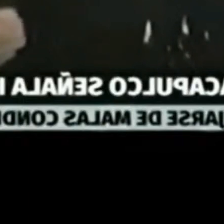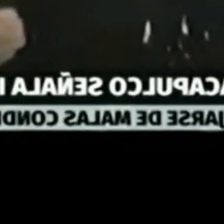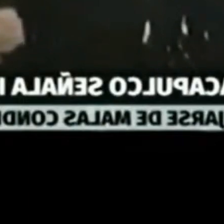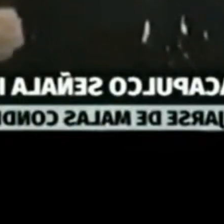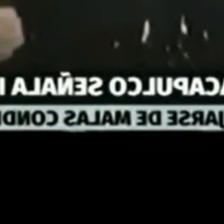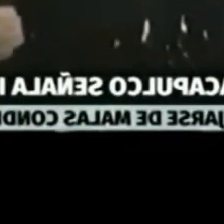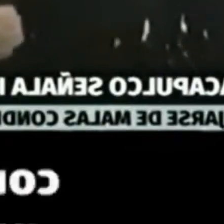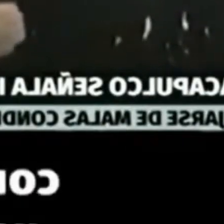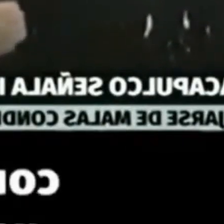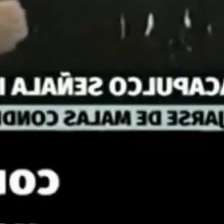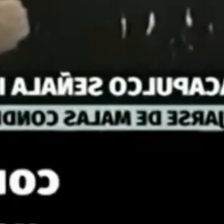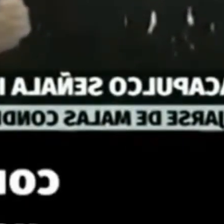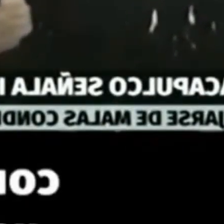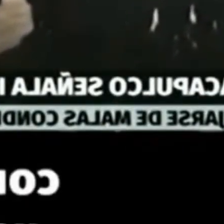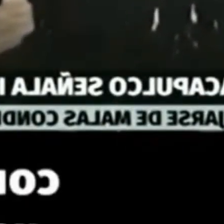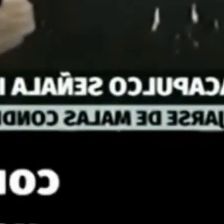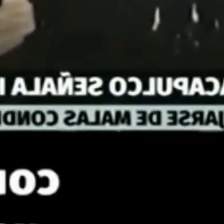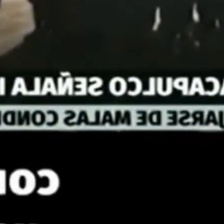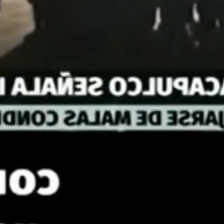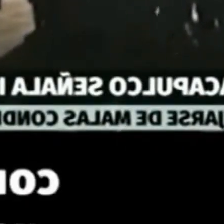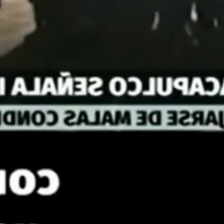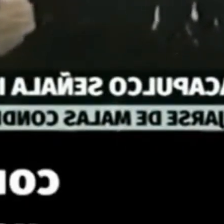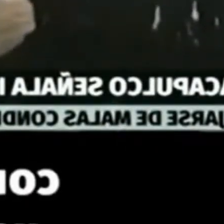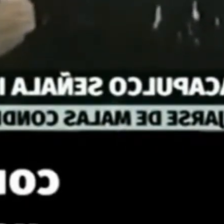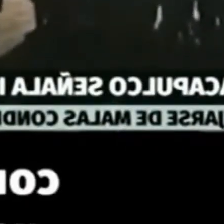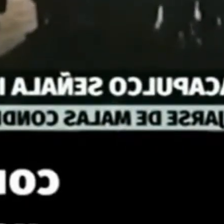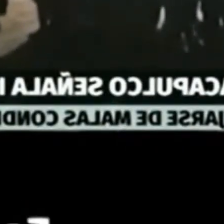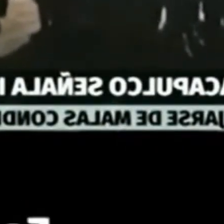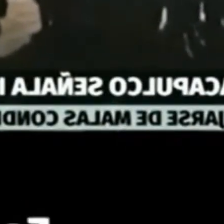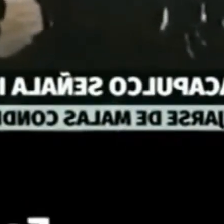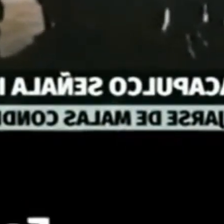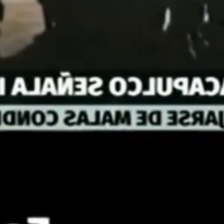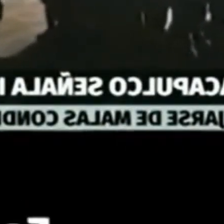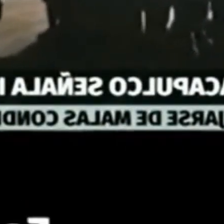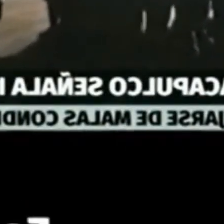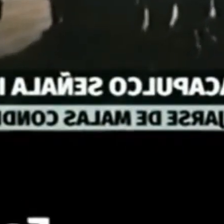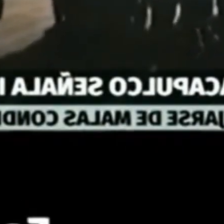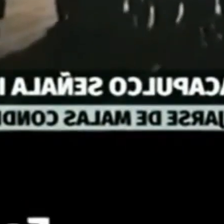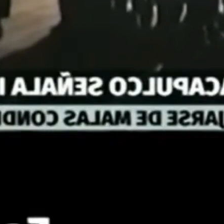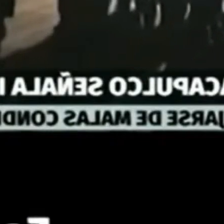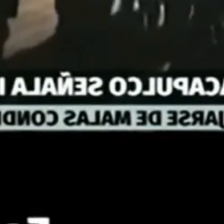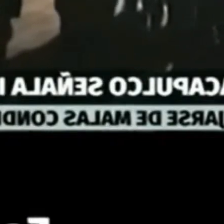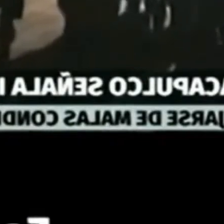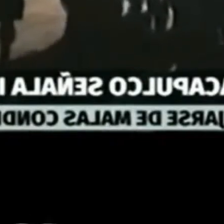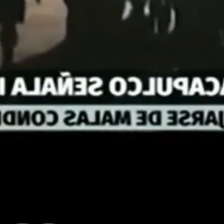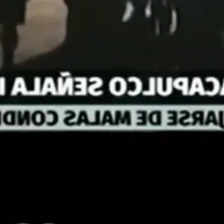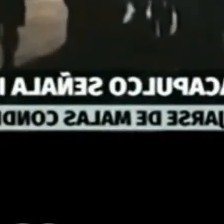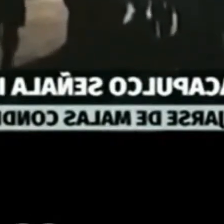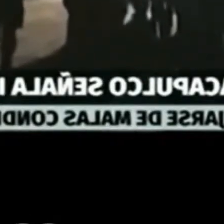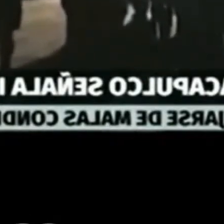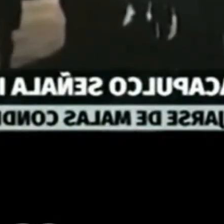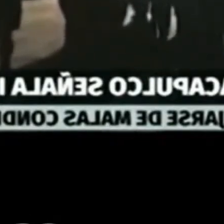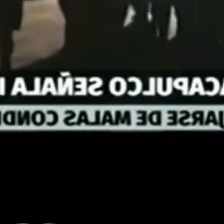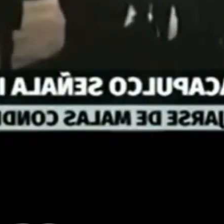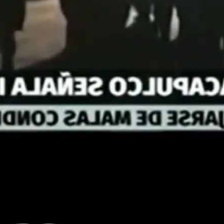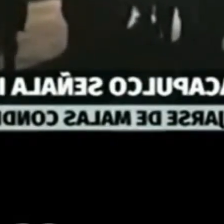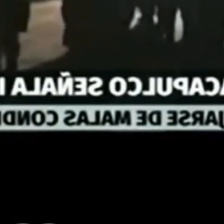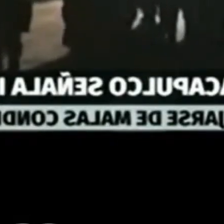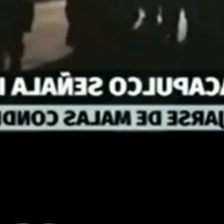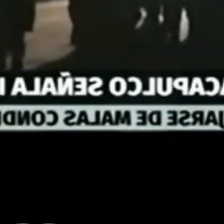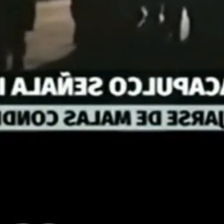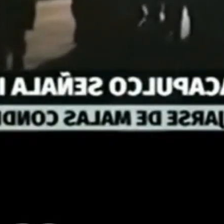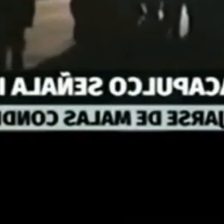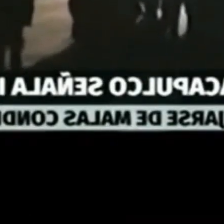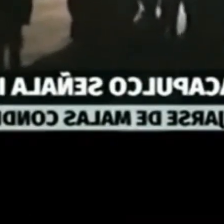Disciplinadamente estamos aquí. No intimidan a los compañeros diciéndole usted que a ver quién eres, de dónde vienes. Eso es irrelevante, señor. Lo relevante aquí es que